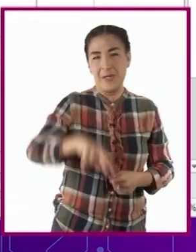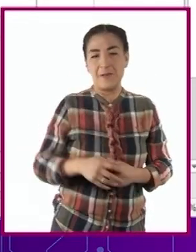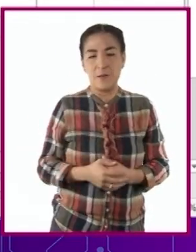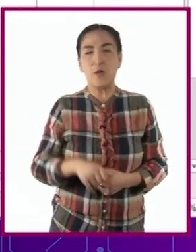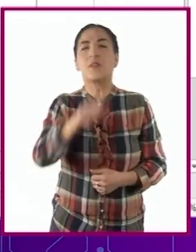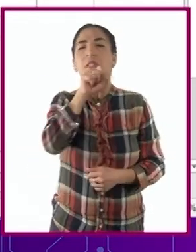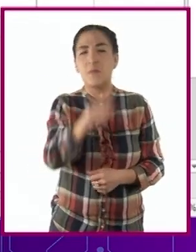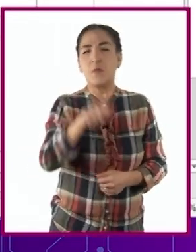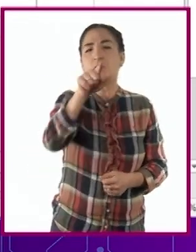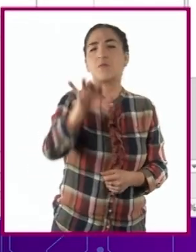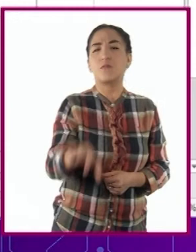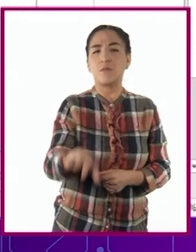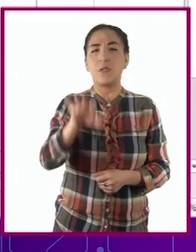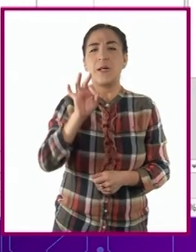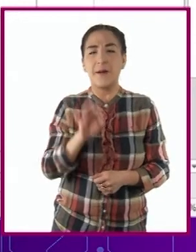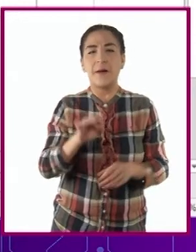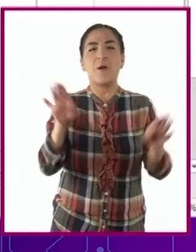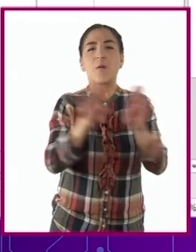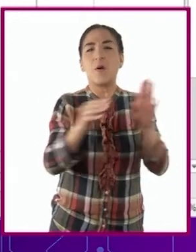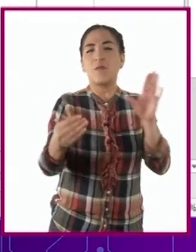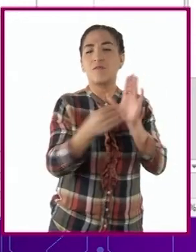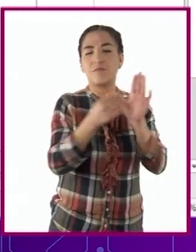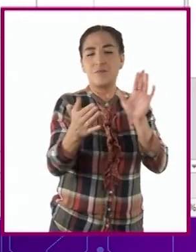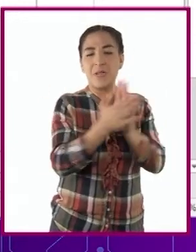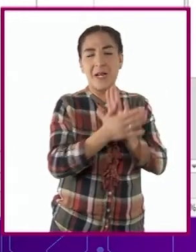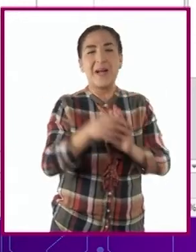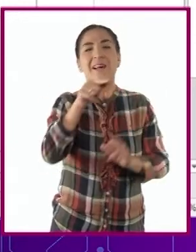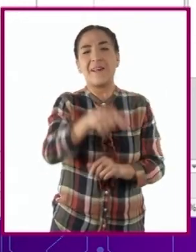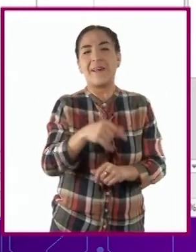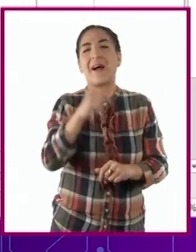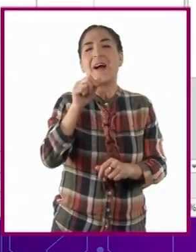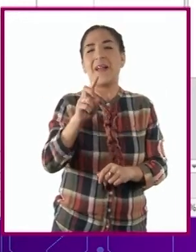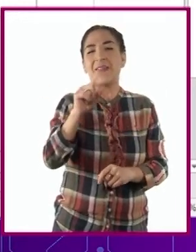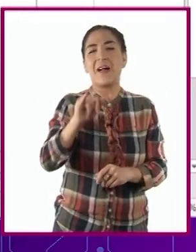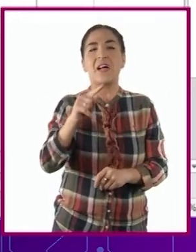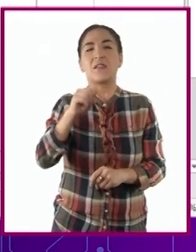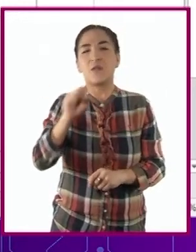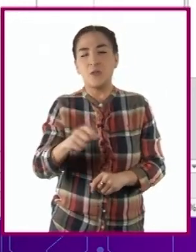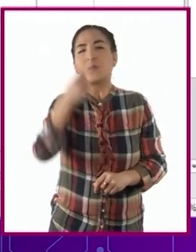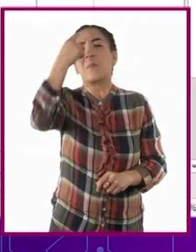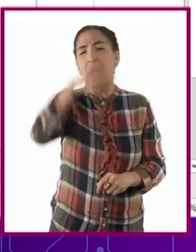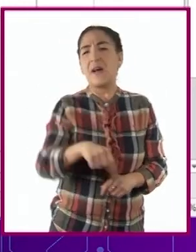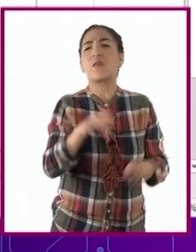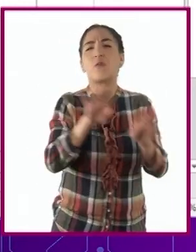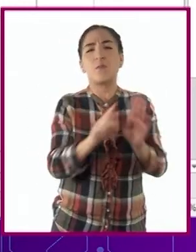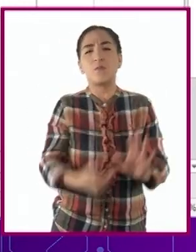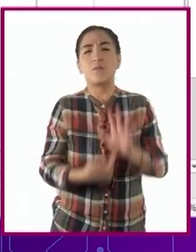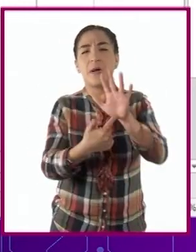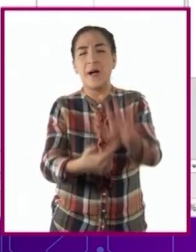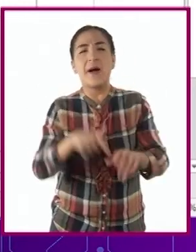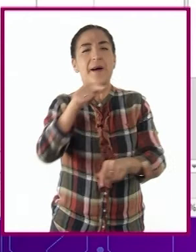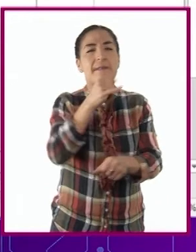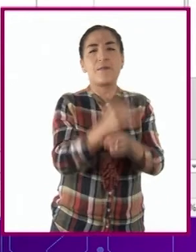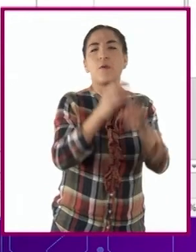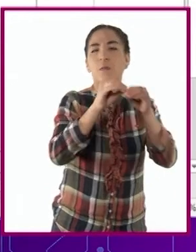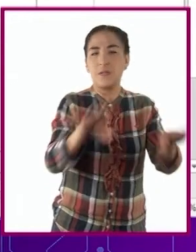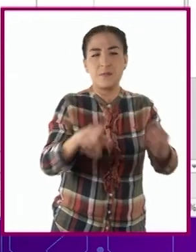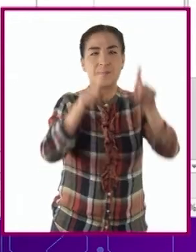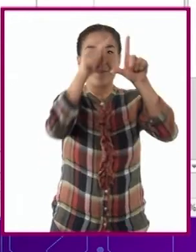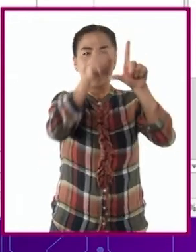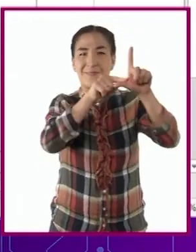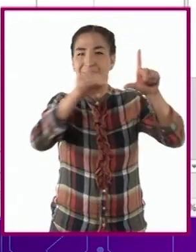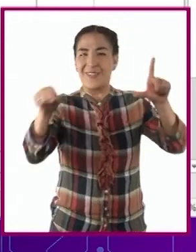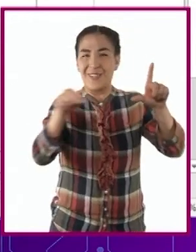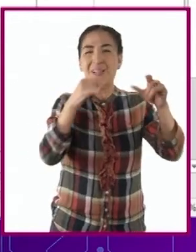También seleccionamos Etiquetas de datos, lo que hace que se muestren los datos en la gráfica.